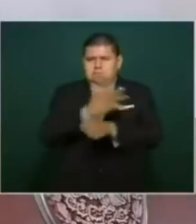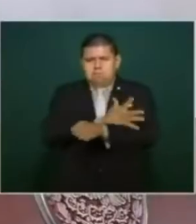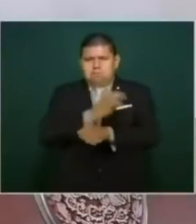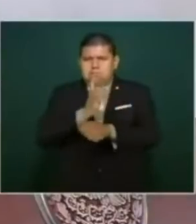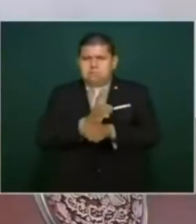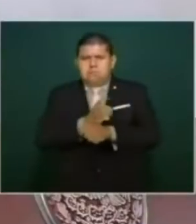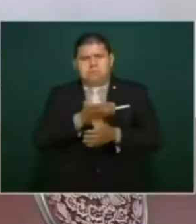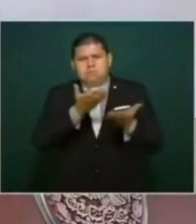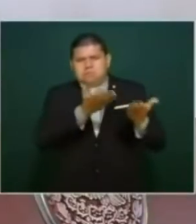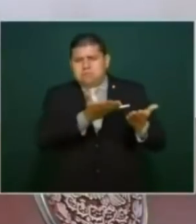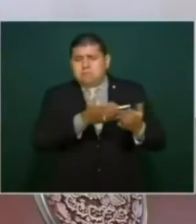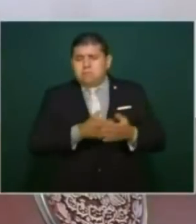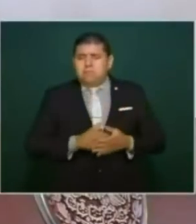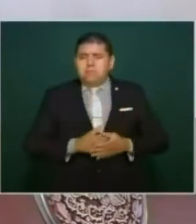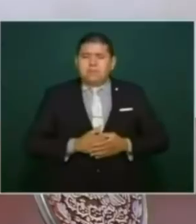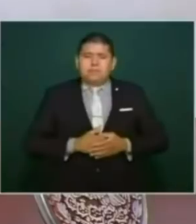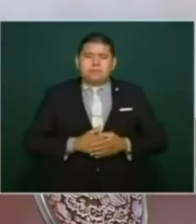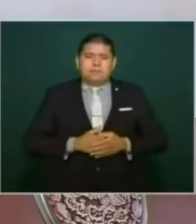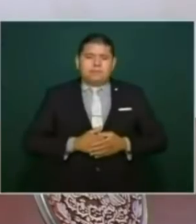formalmente,